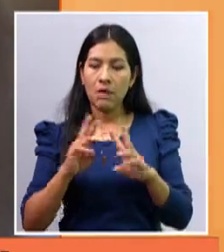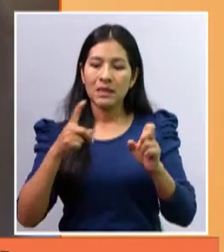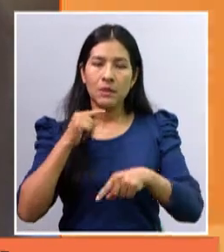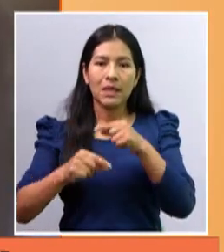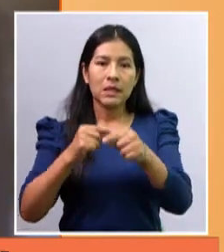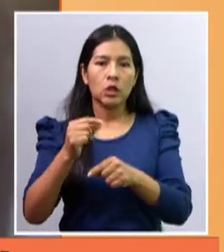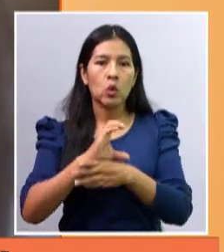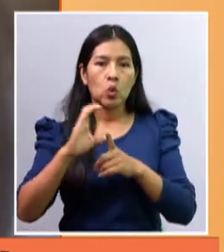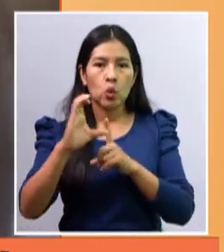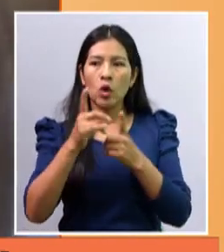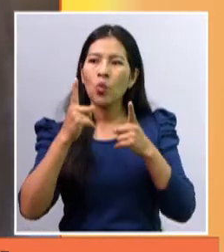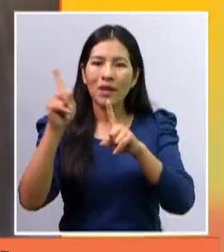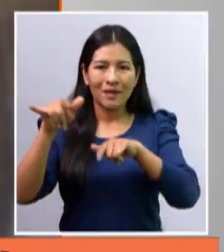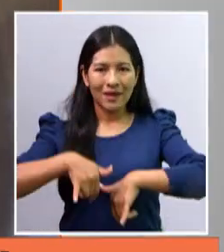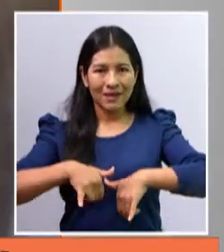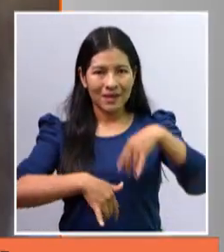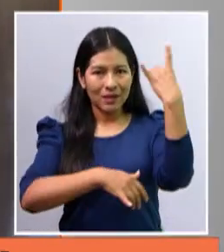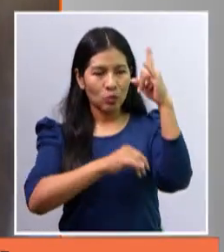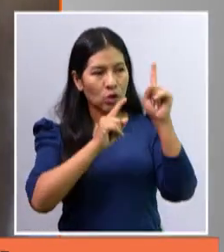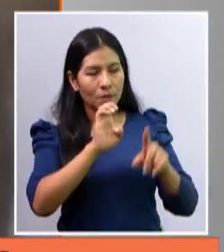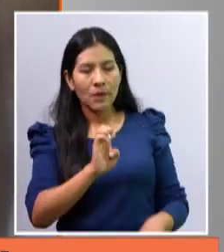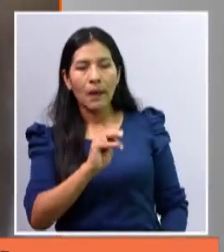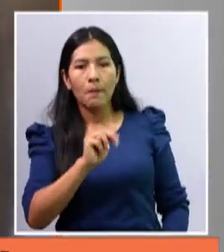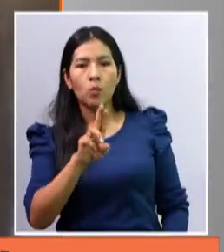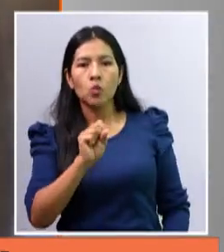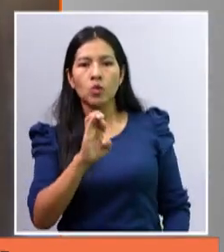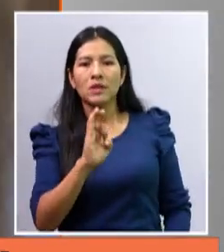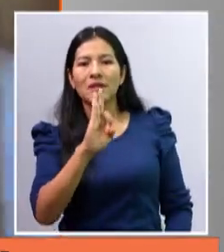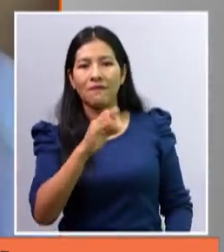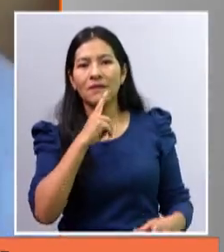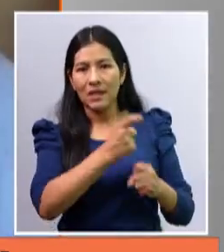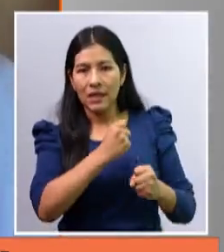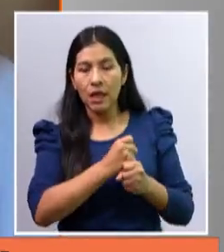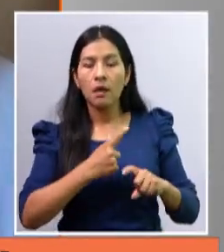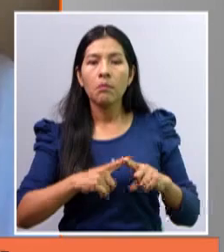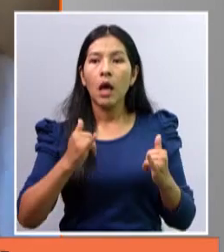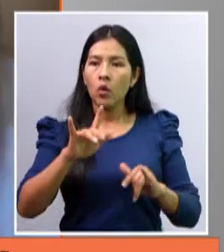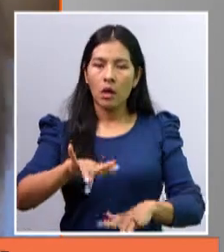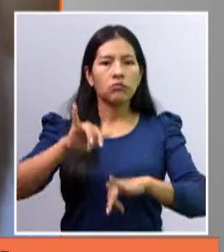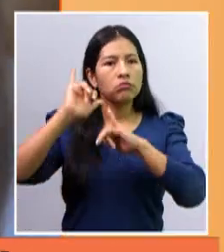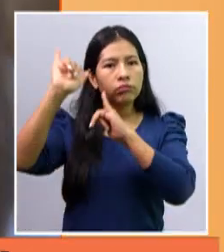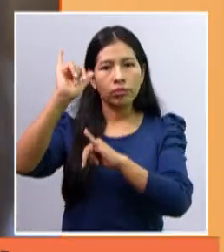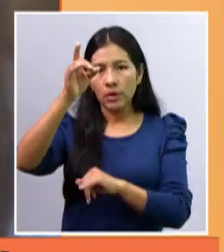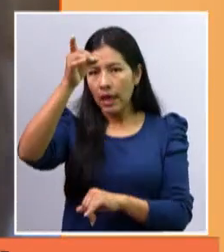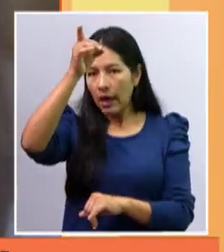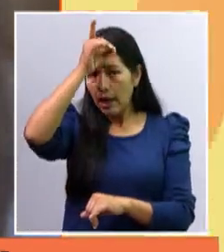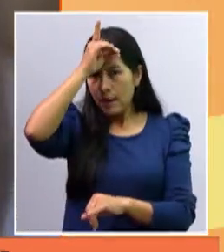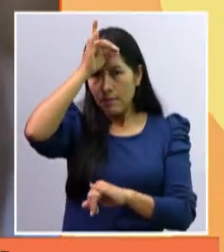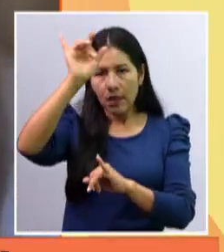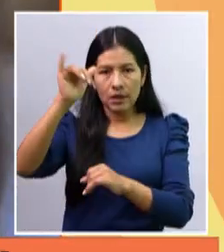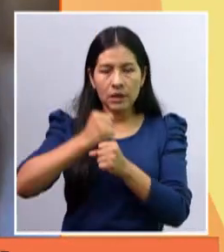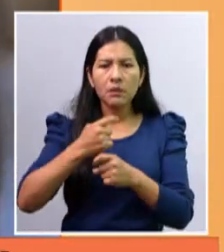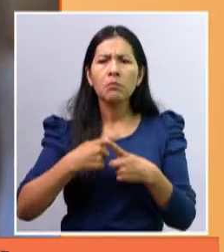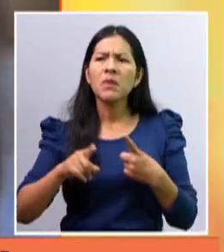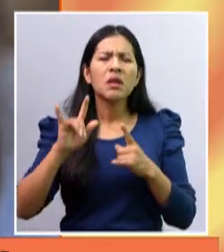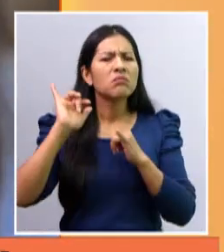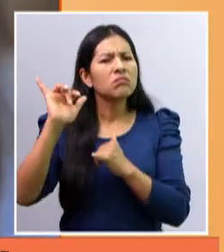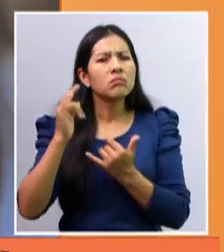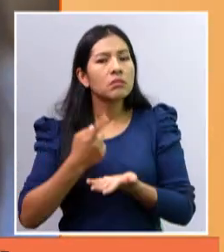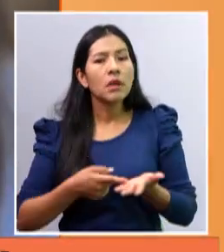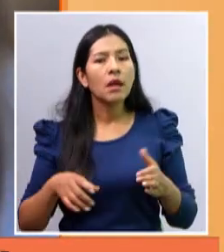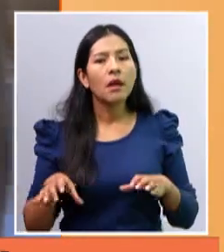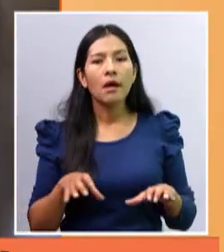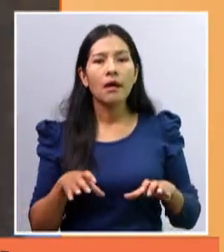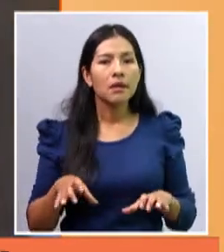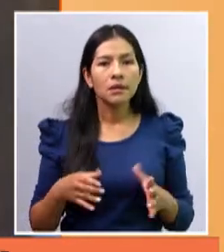cuando estabas trabajando acá en el Museo Nacional de etnografía Y folclor ahora te encuentras en Alemania nos puedes comentar un poquitito sobre qué estás realizando